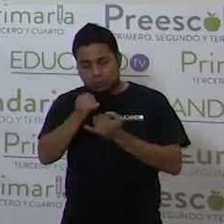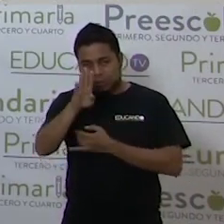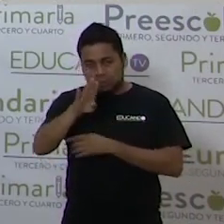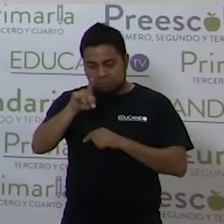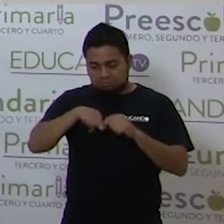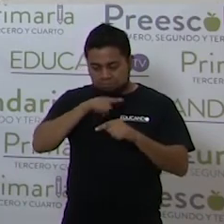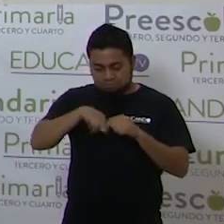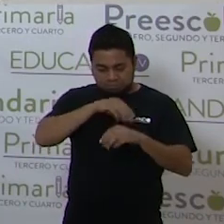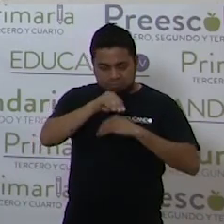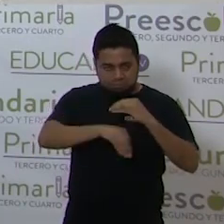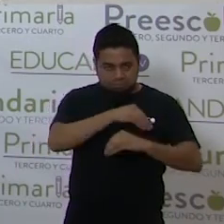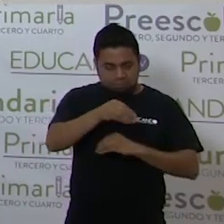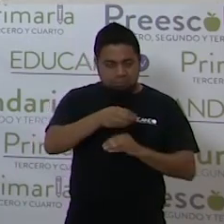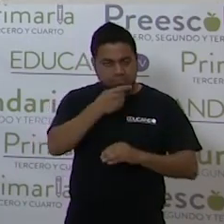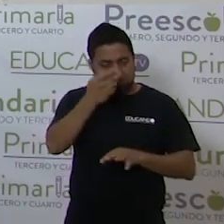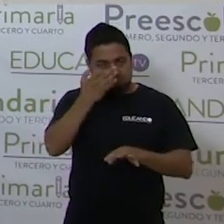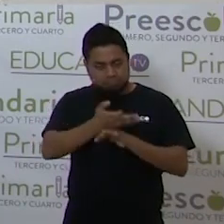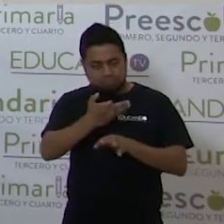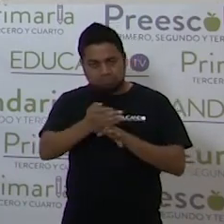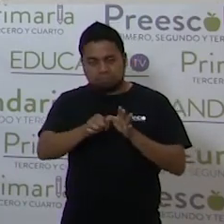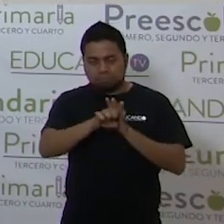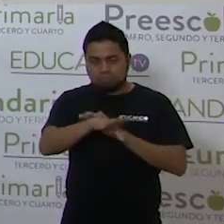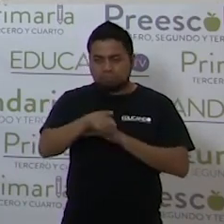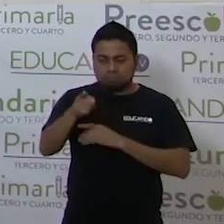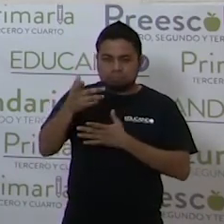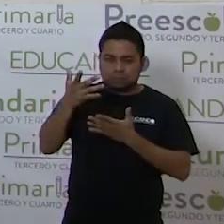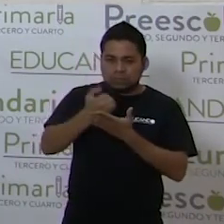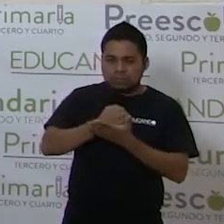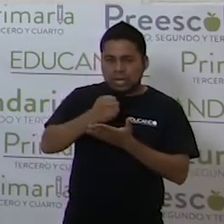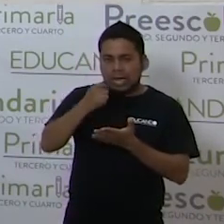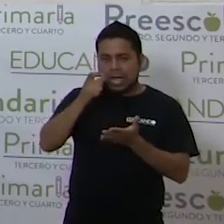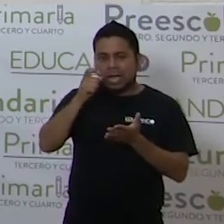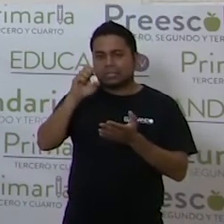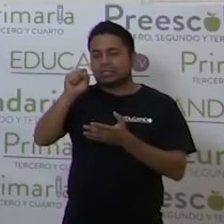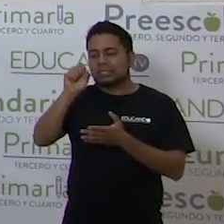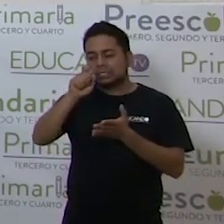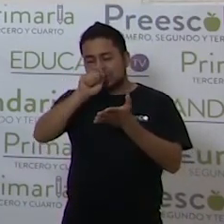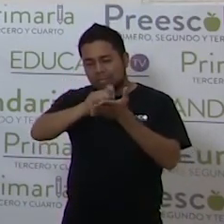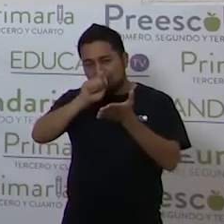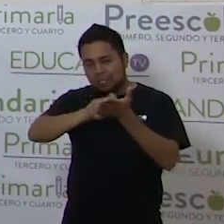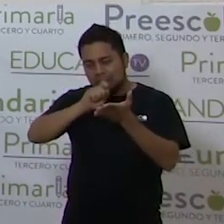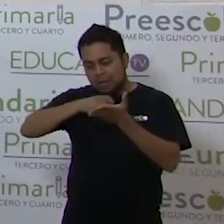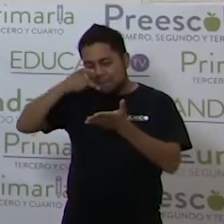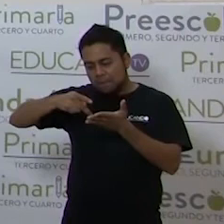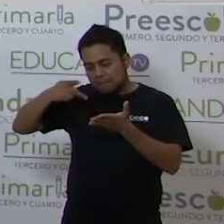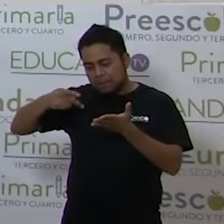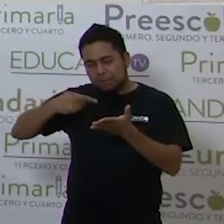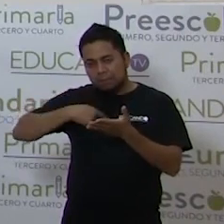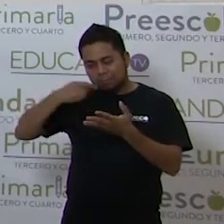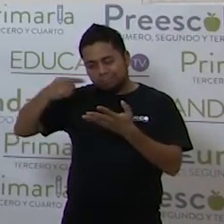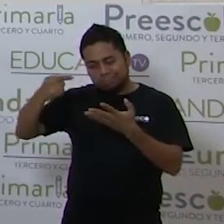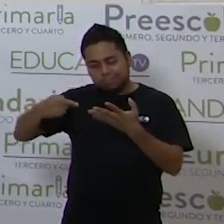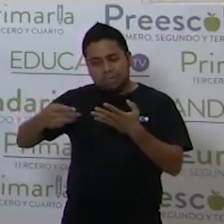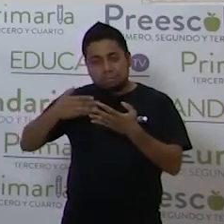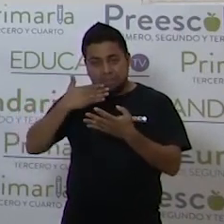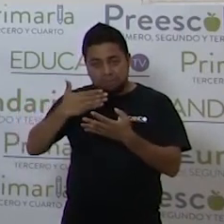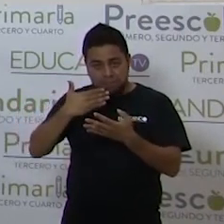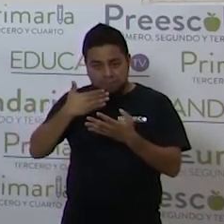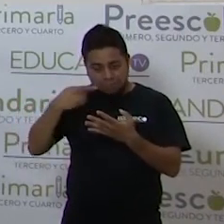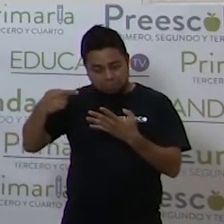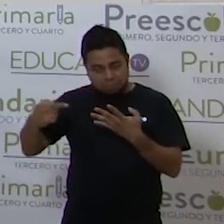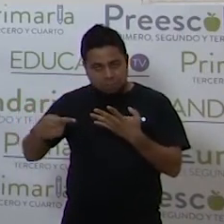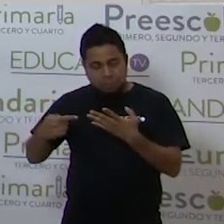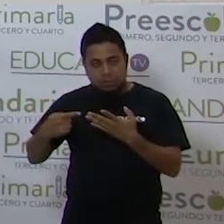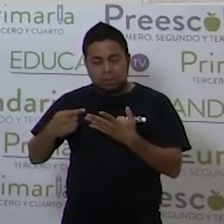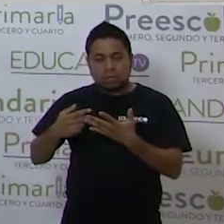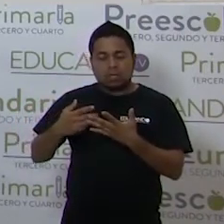sustituimos en este caso si ella gana 60 puntos por cada pregunta correcta que responda y el